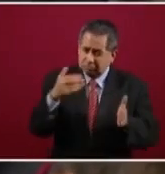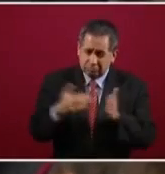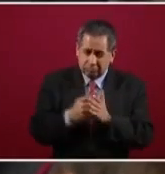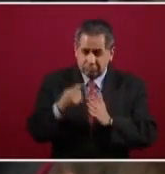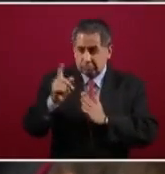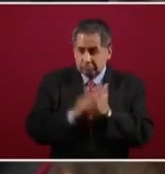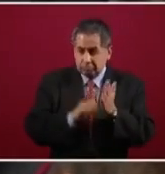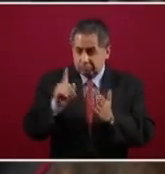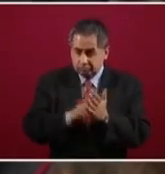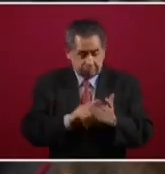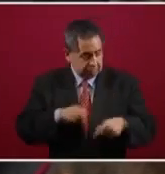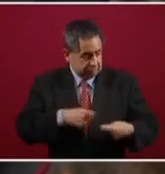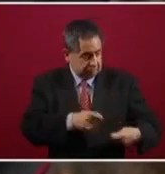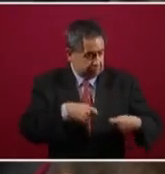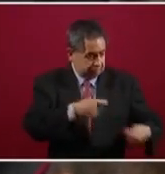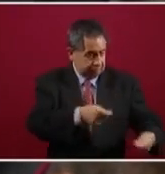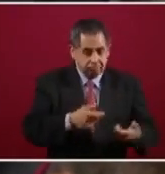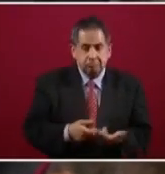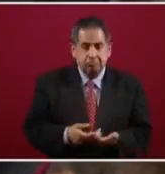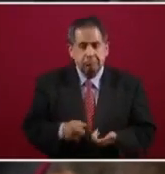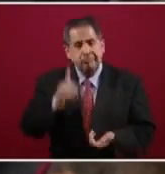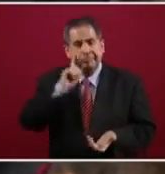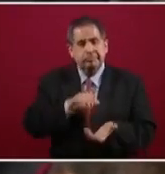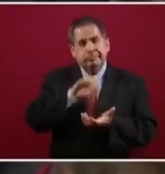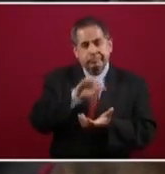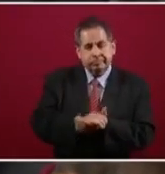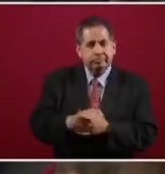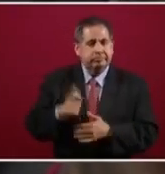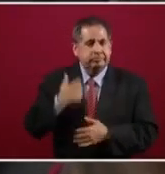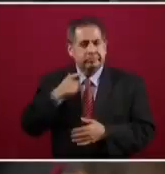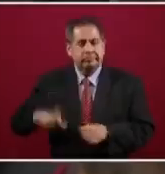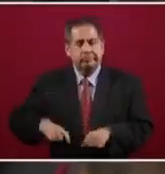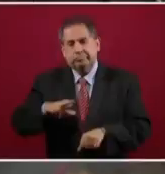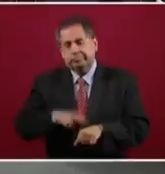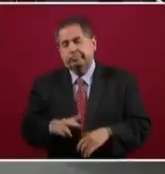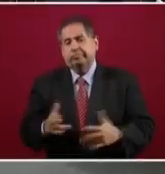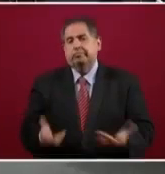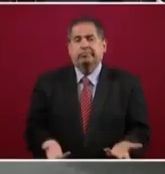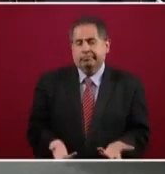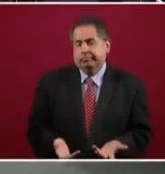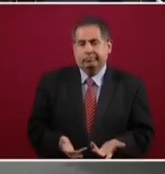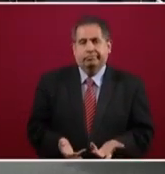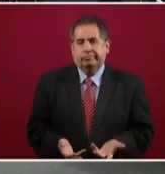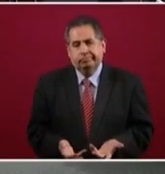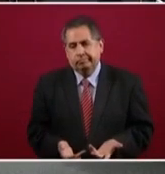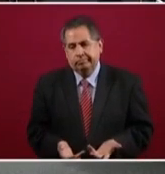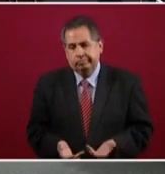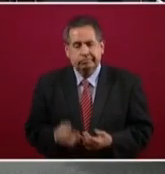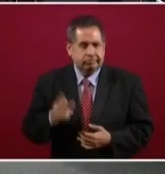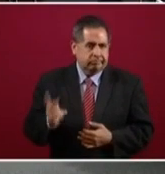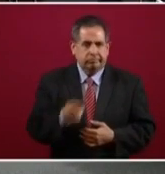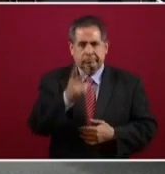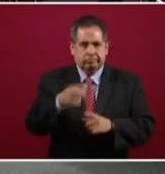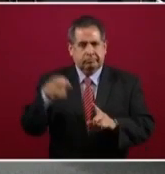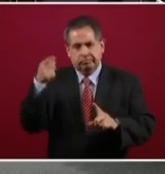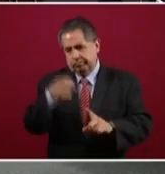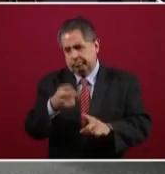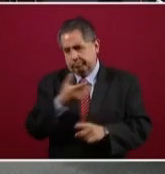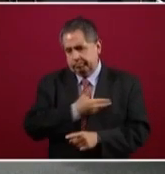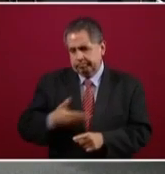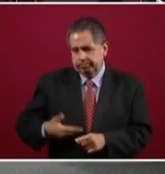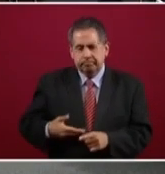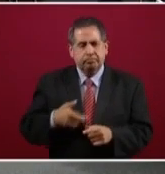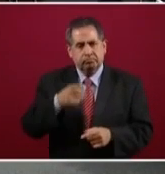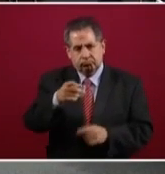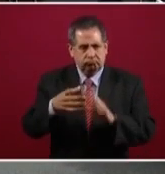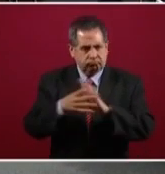pesos mensuales es la esposa del exgobernador. Entonces, la pregunta concreta, presidente, en esta tesitura